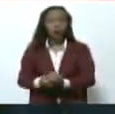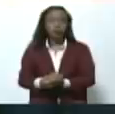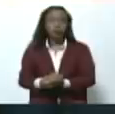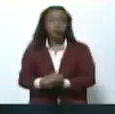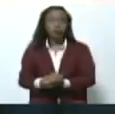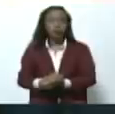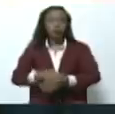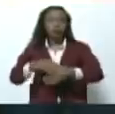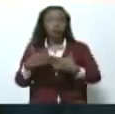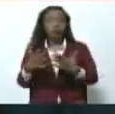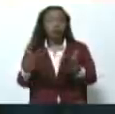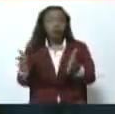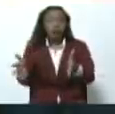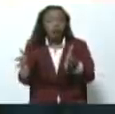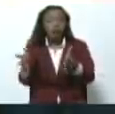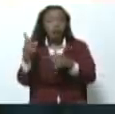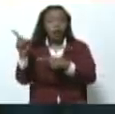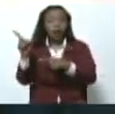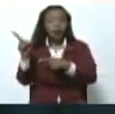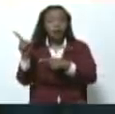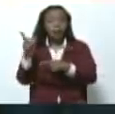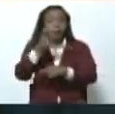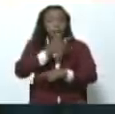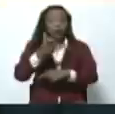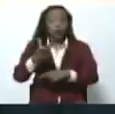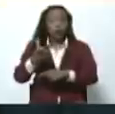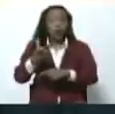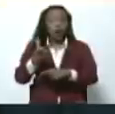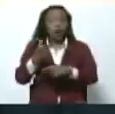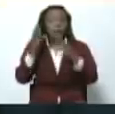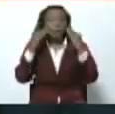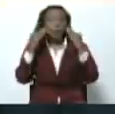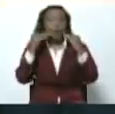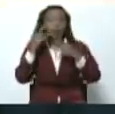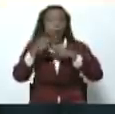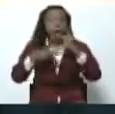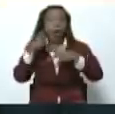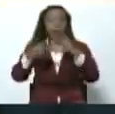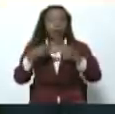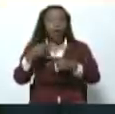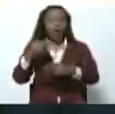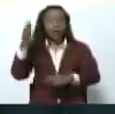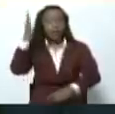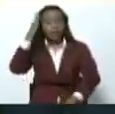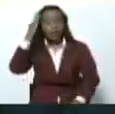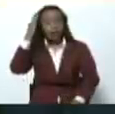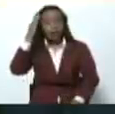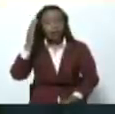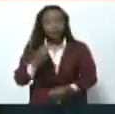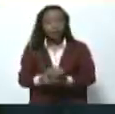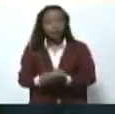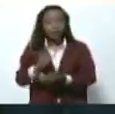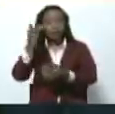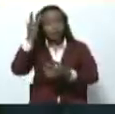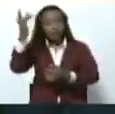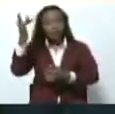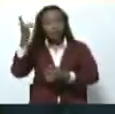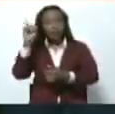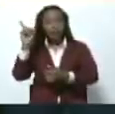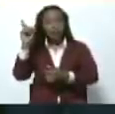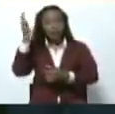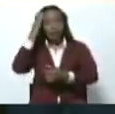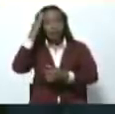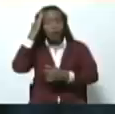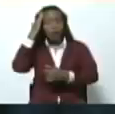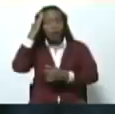que han ganado son gente con experiencia política, con sabiduría política, y sabrán atender